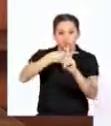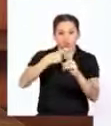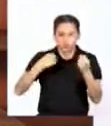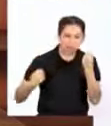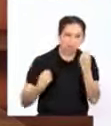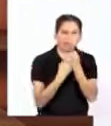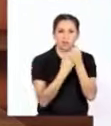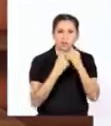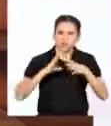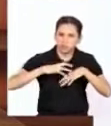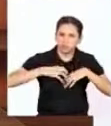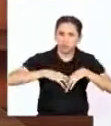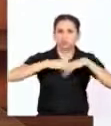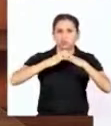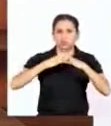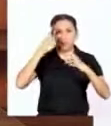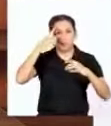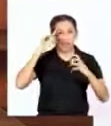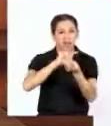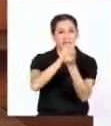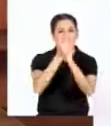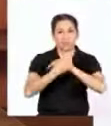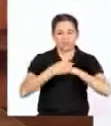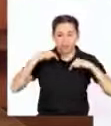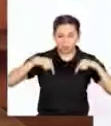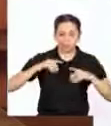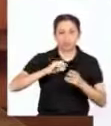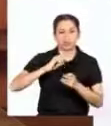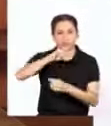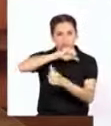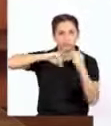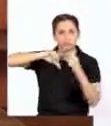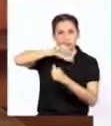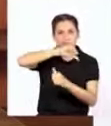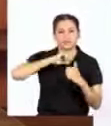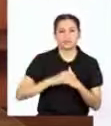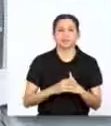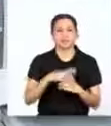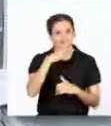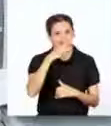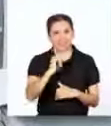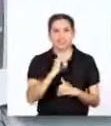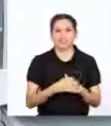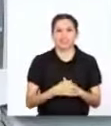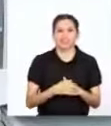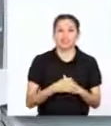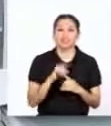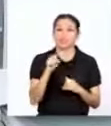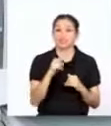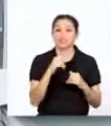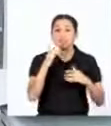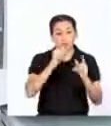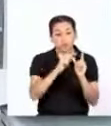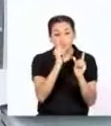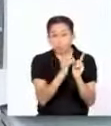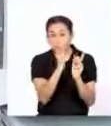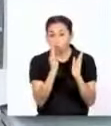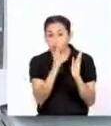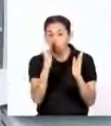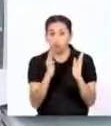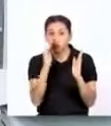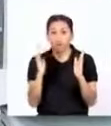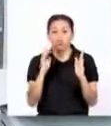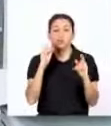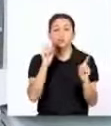suman esfuerzos para lograr cambios importantes en nuestra sociedad. Así es, y en la medida que